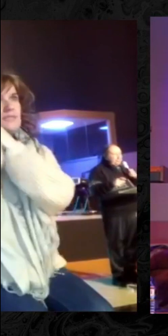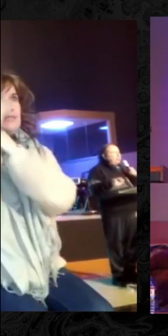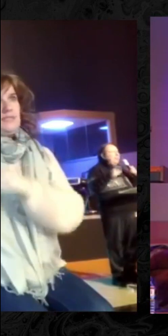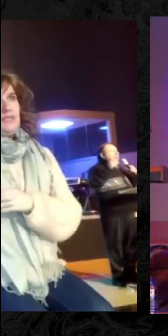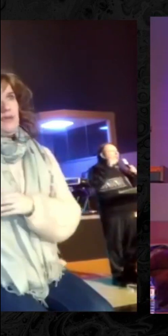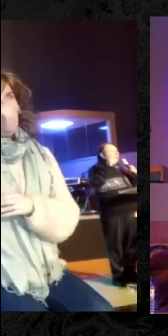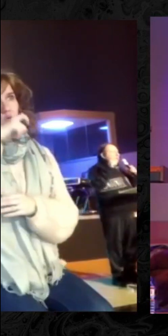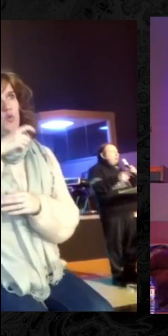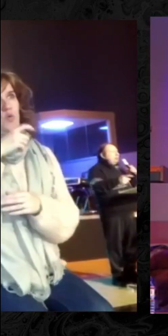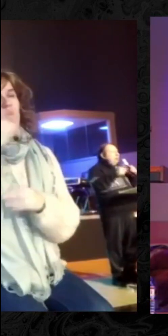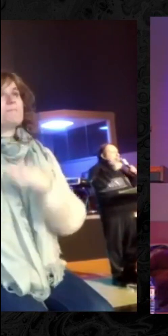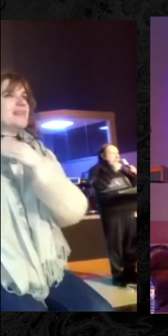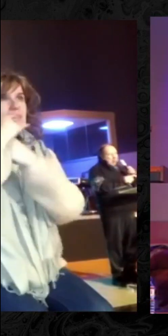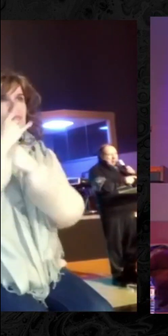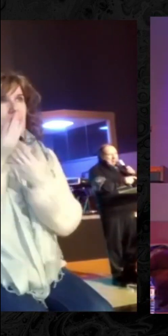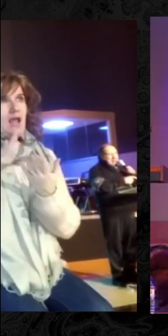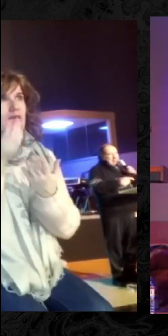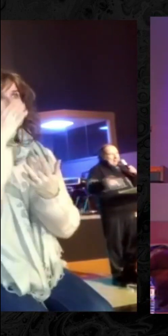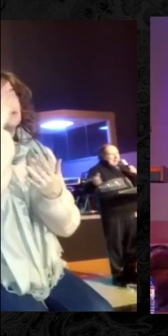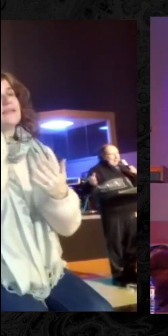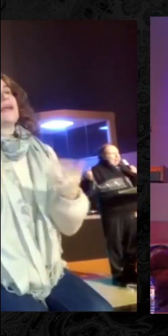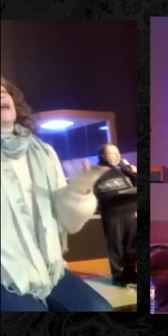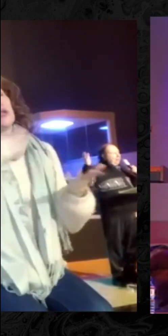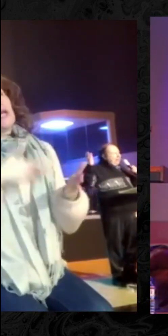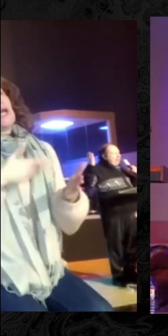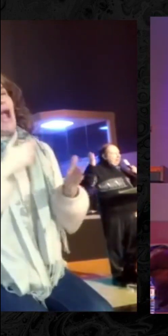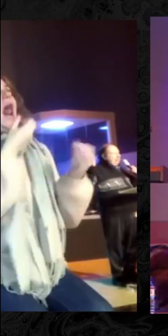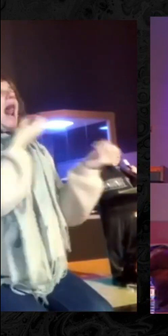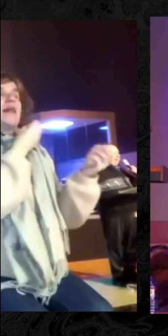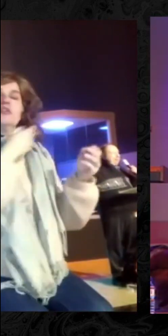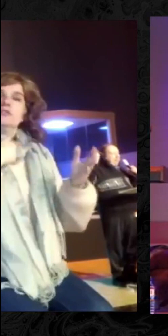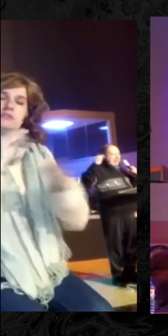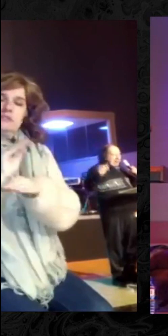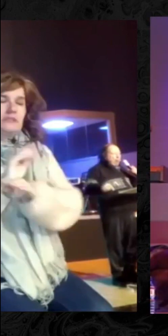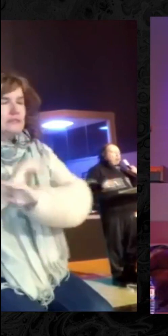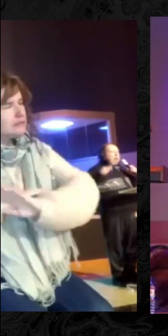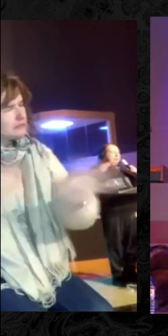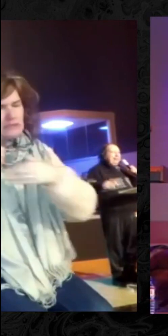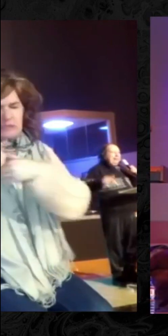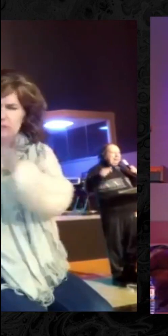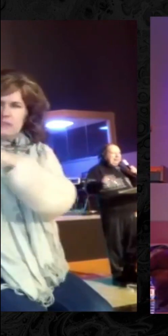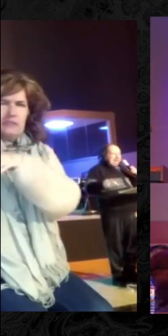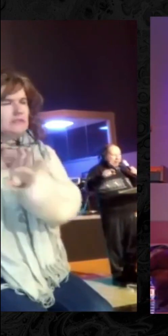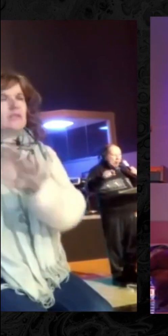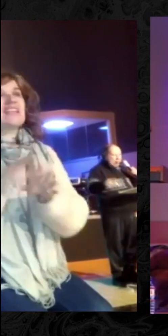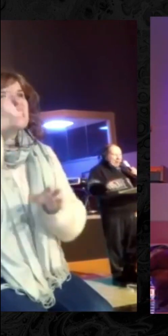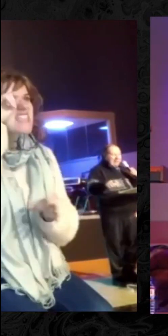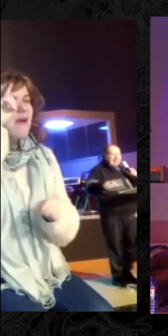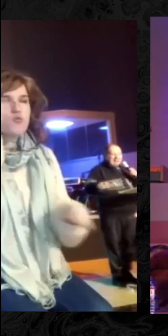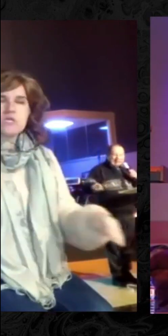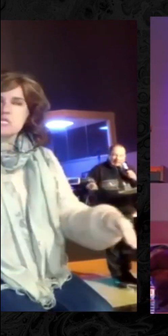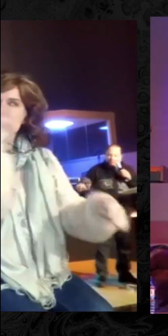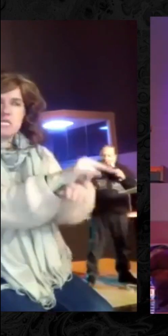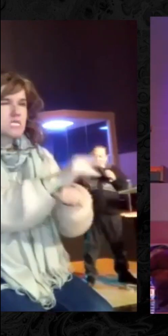es un mentiroso y engañador grita fuerte Amén es mentiroso y padre de mentira y cuando va